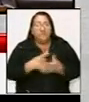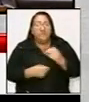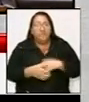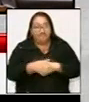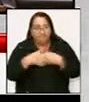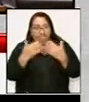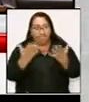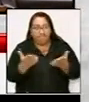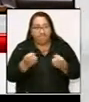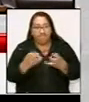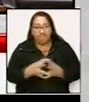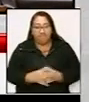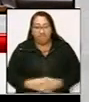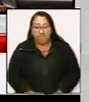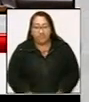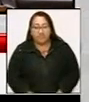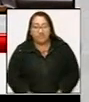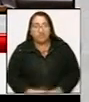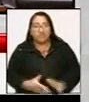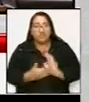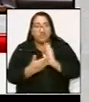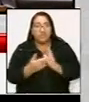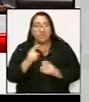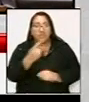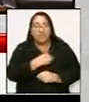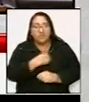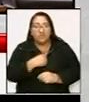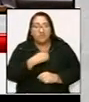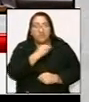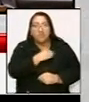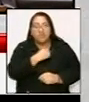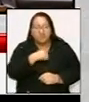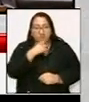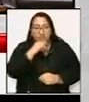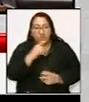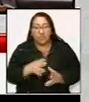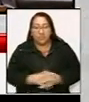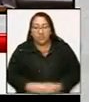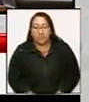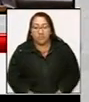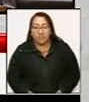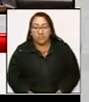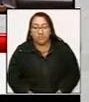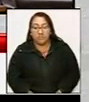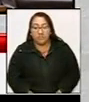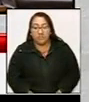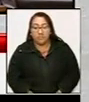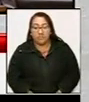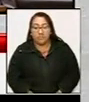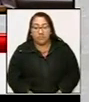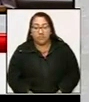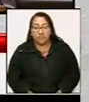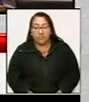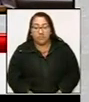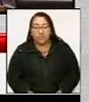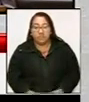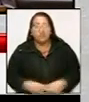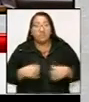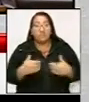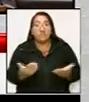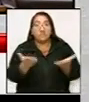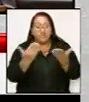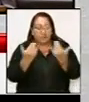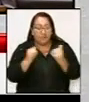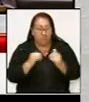saludando desde luego la presentación del Premier y la Ministra de la Mujer, que han venido a dar